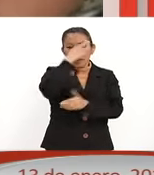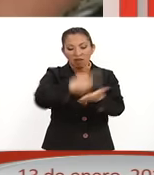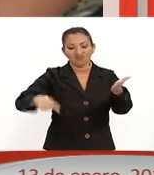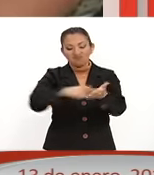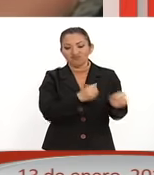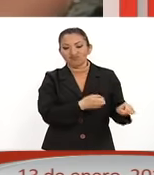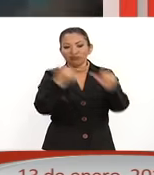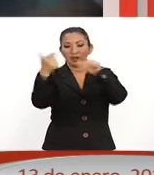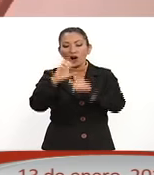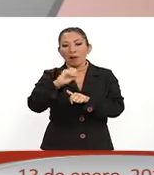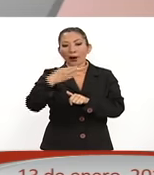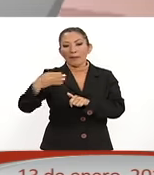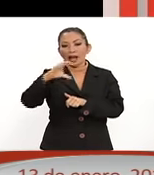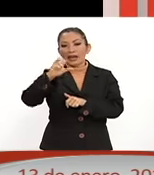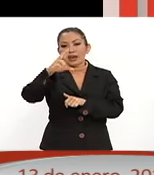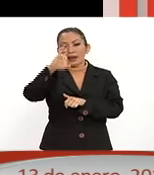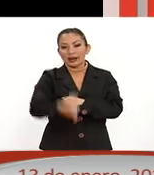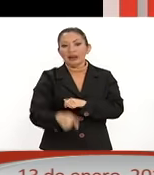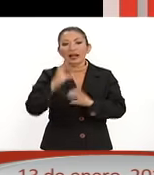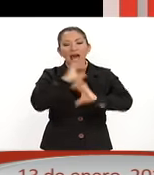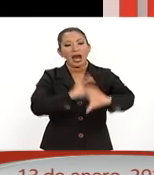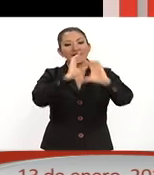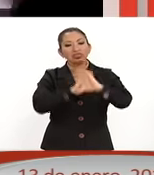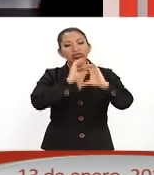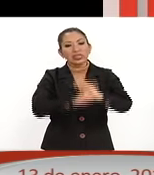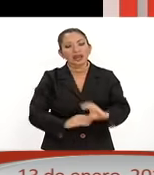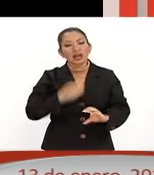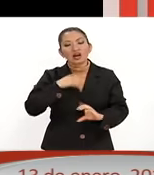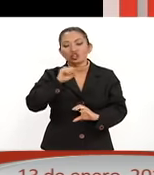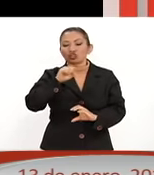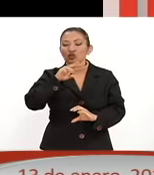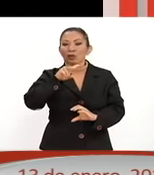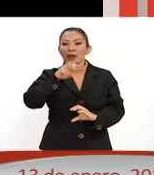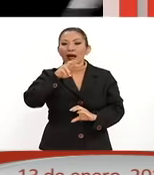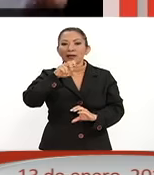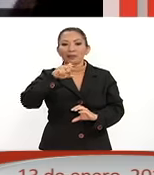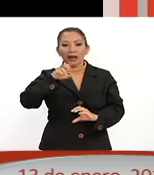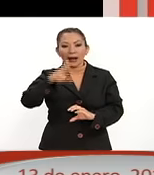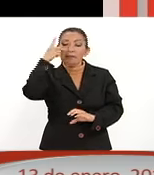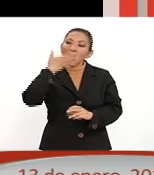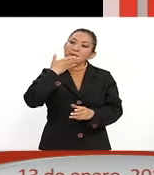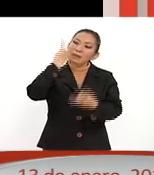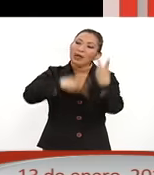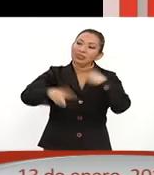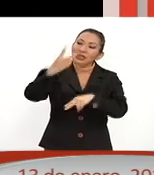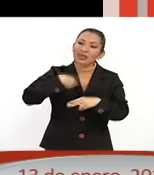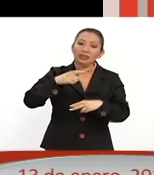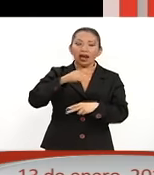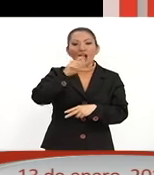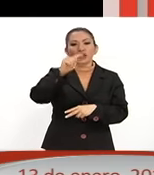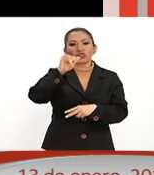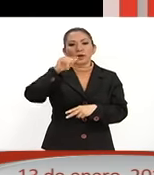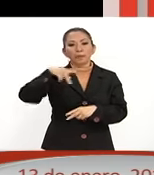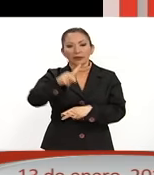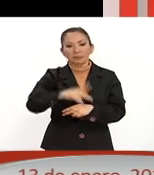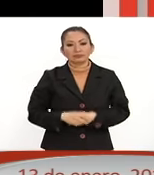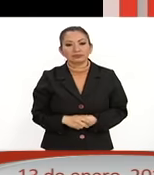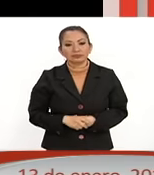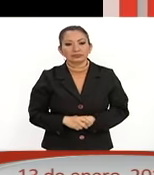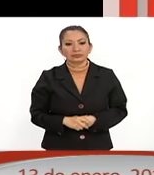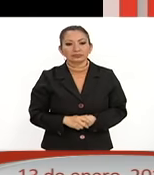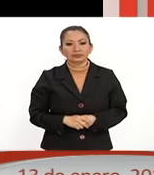eliminar el Obamacare. Cantan I Will Survive para dar la bienvenida a Donald Trump. Go on now, go. Walk out